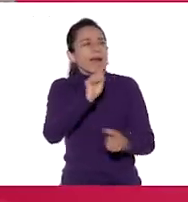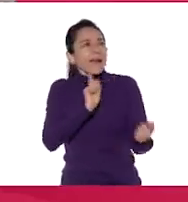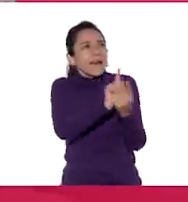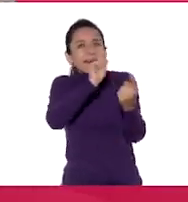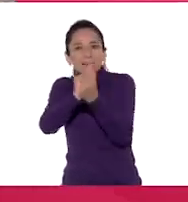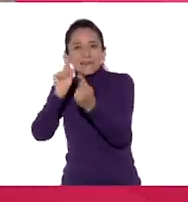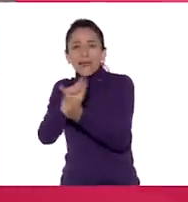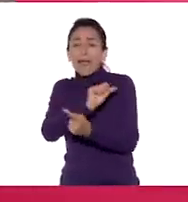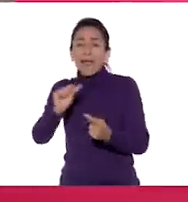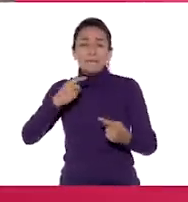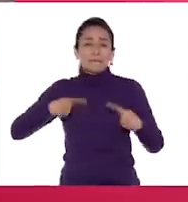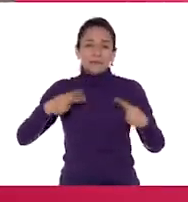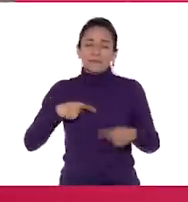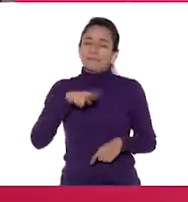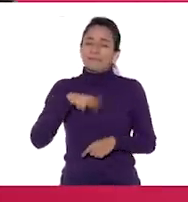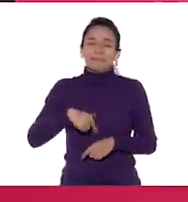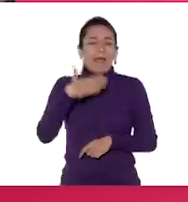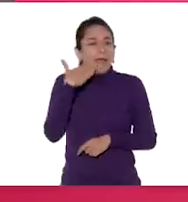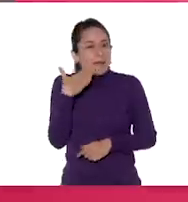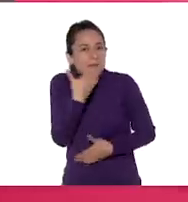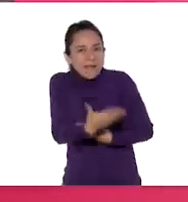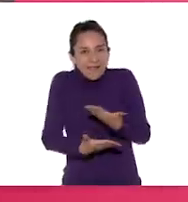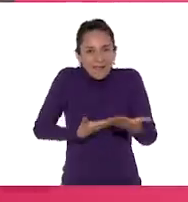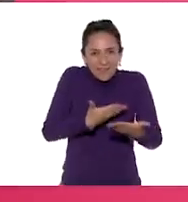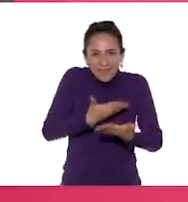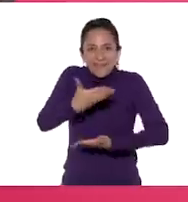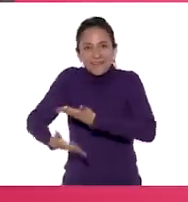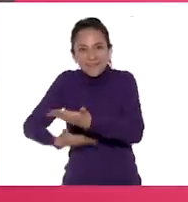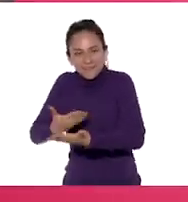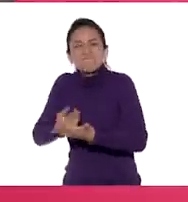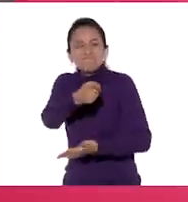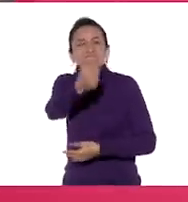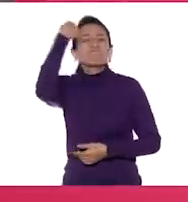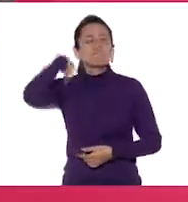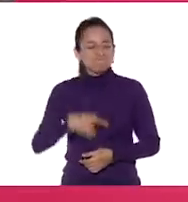ahí harán más confortable tu experiencia.